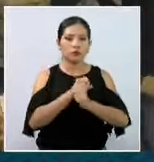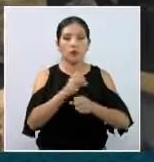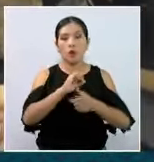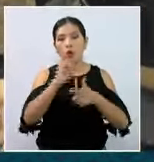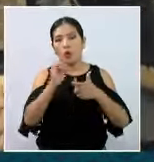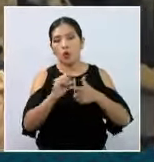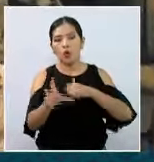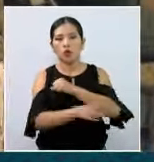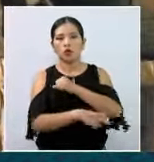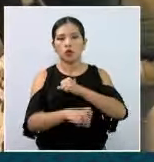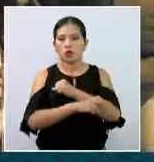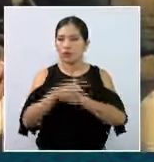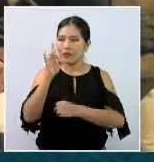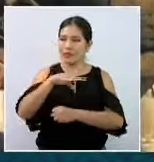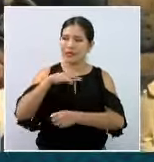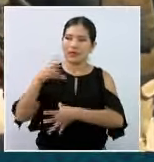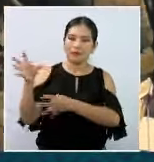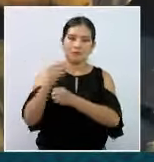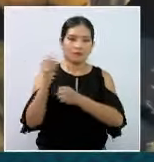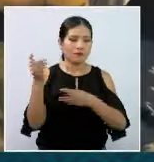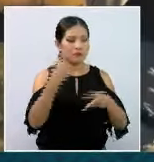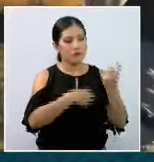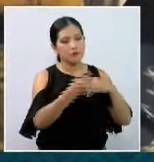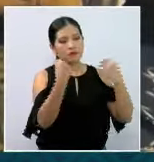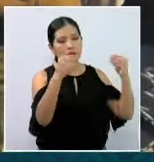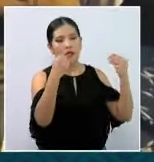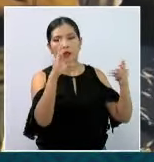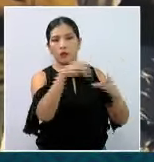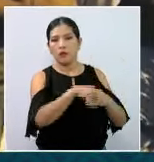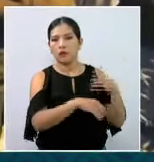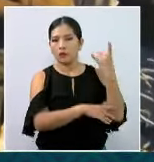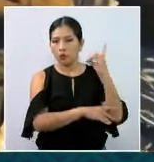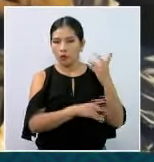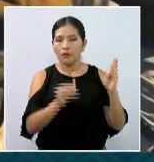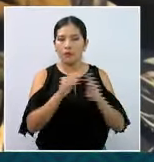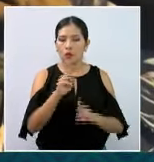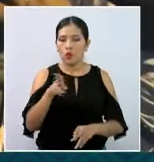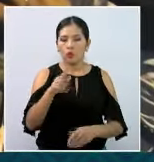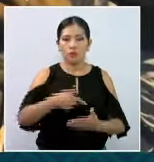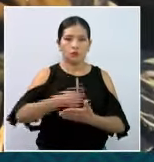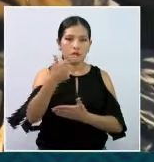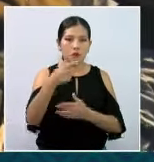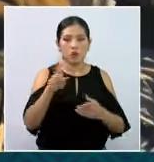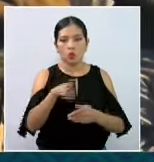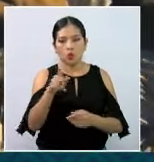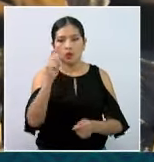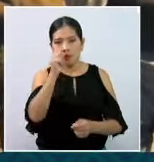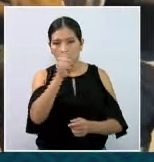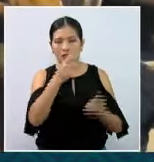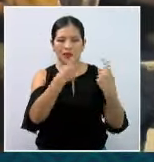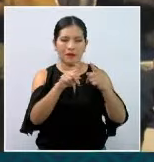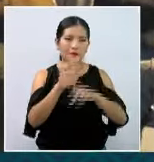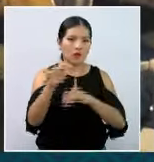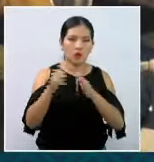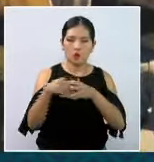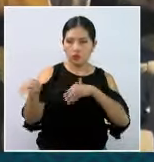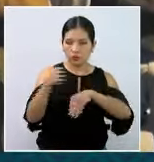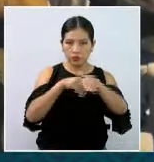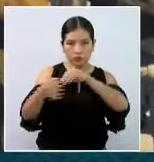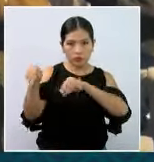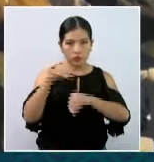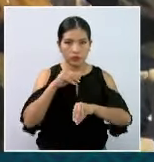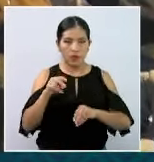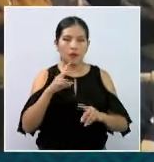en la República de Chile y comercializados en nuestro territorio, tráfico de armas, tráfico de sustancias controladas y todos aquellos delitos que